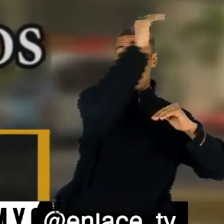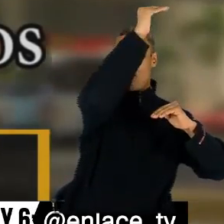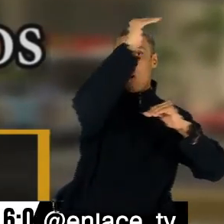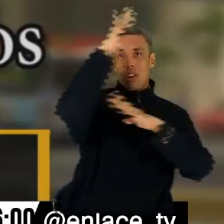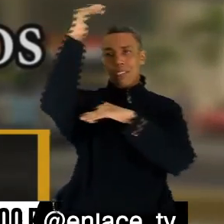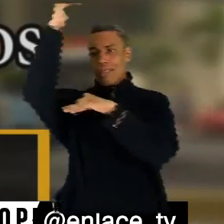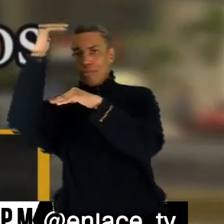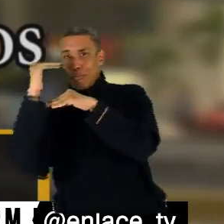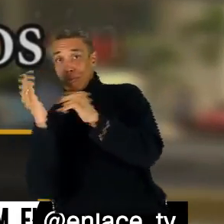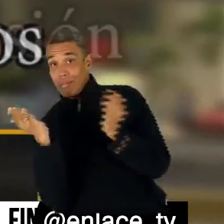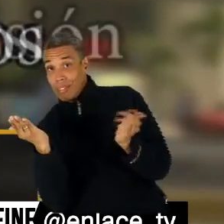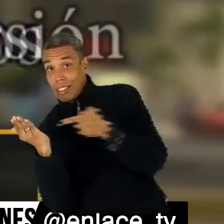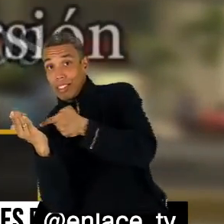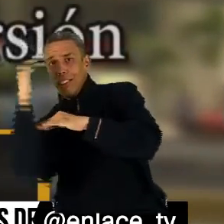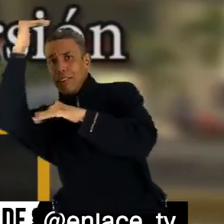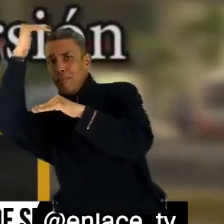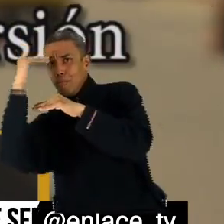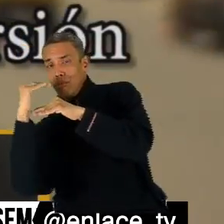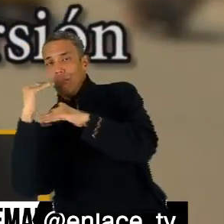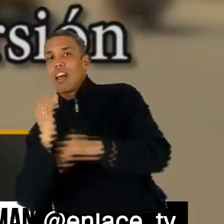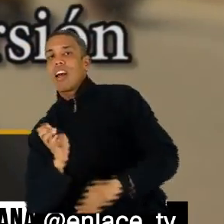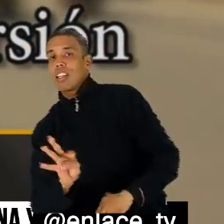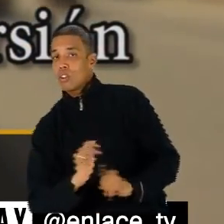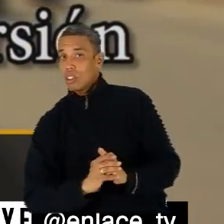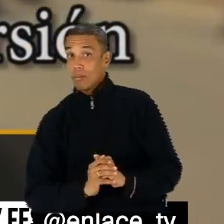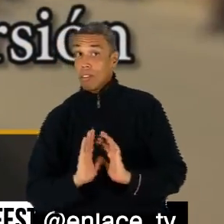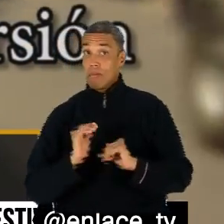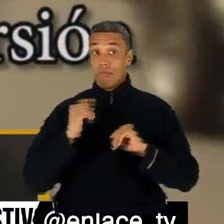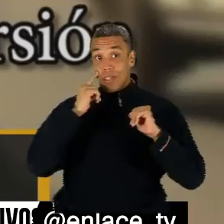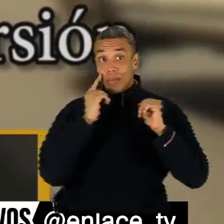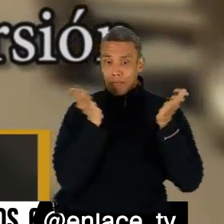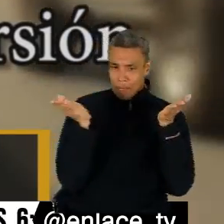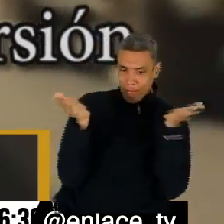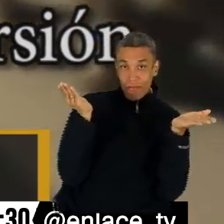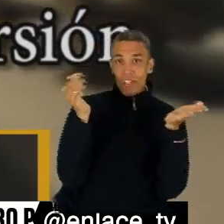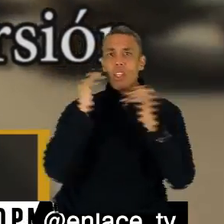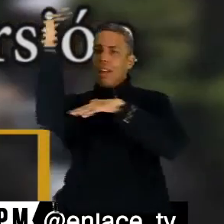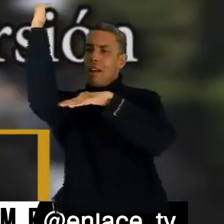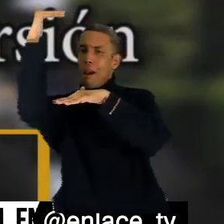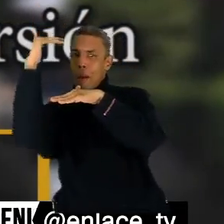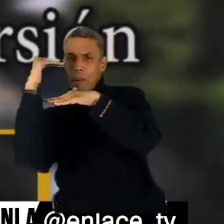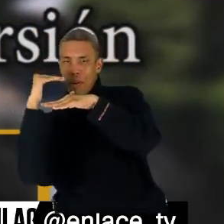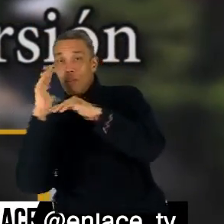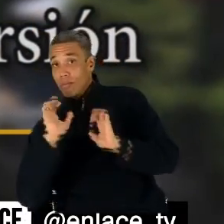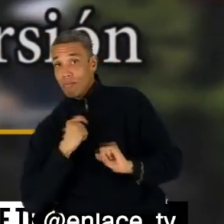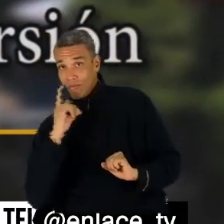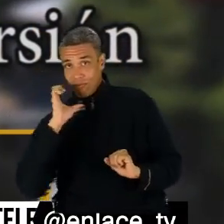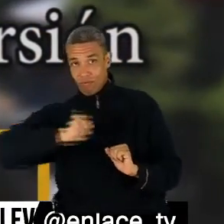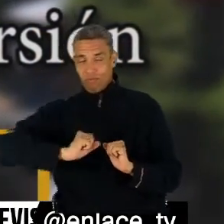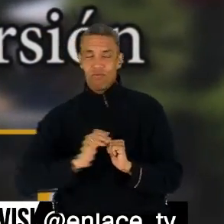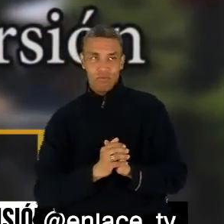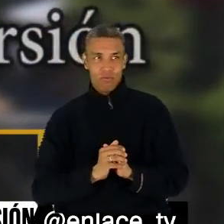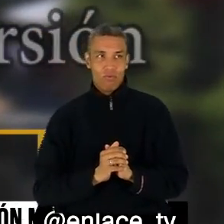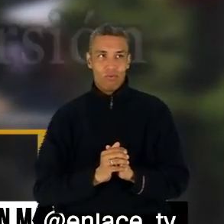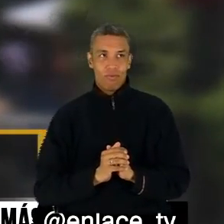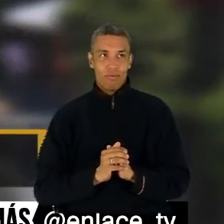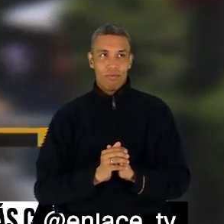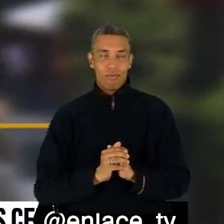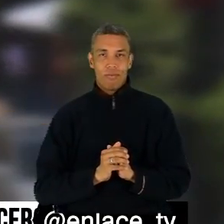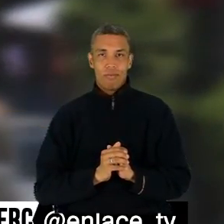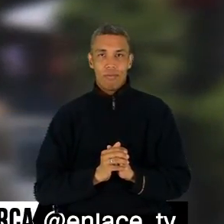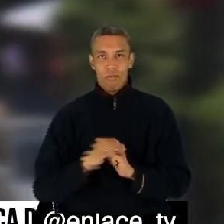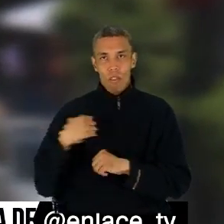un 56%. De otra parte, las extorsiones disminuyeron en un 74%, pasando de 23 a 6 casos